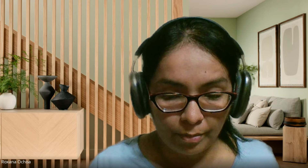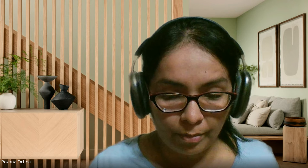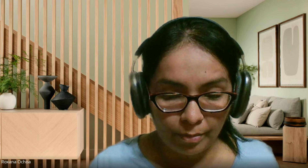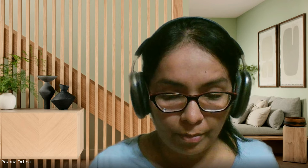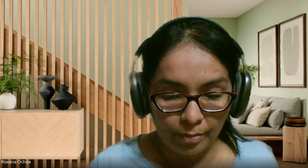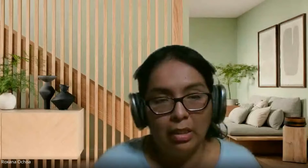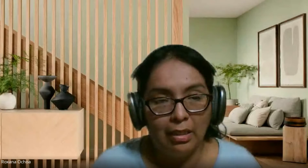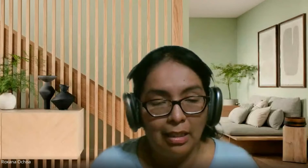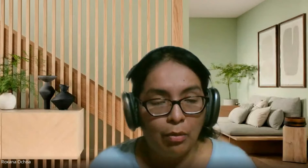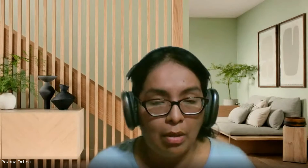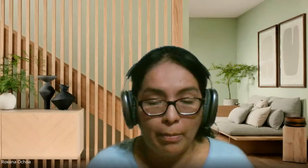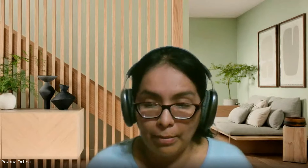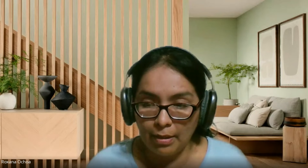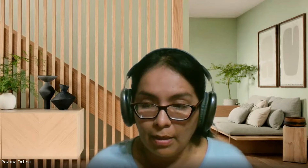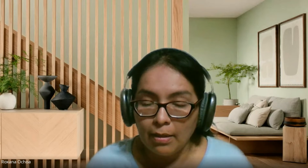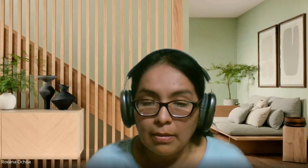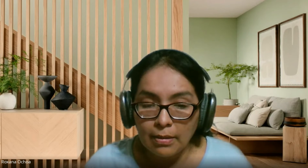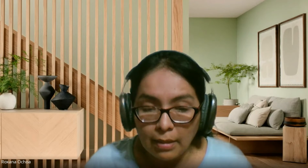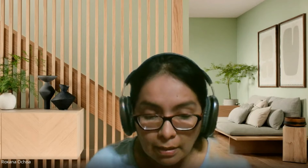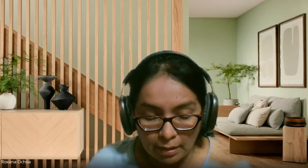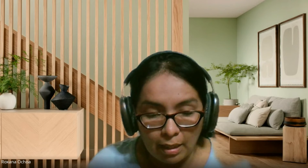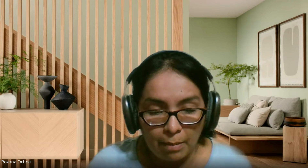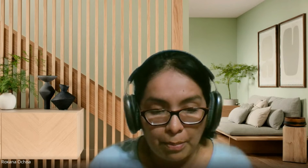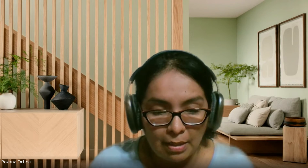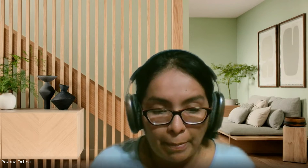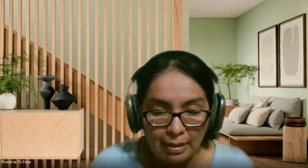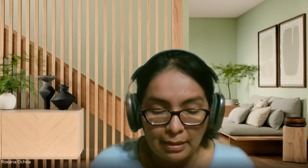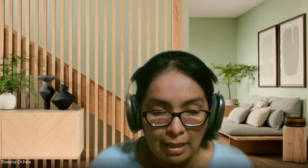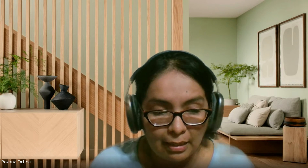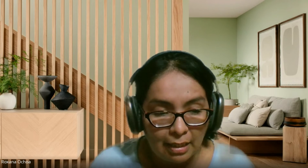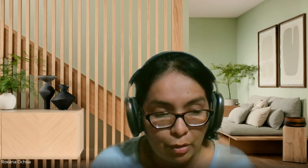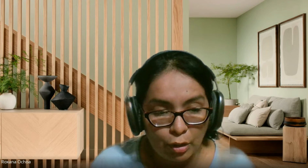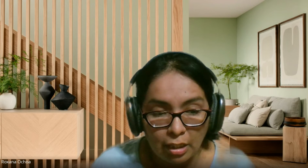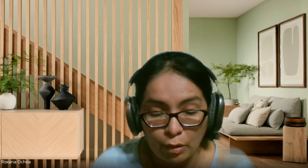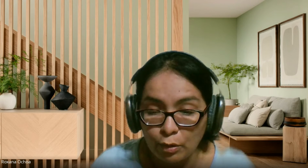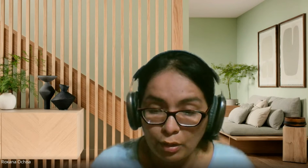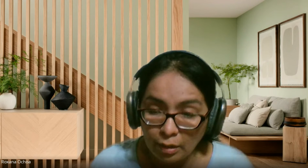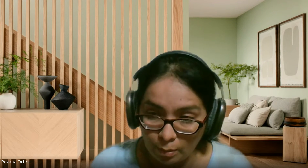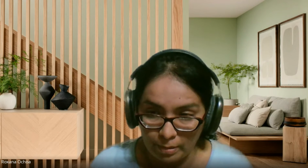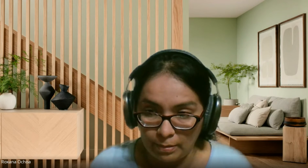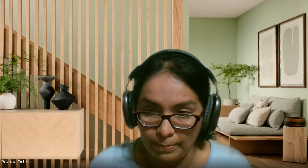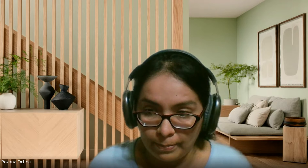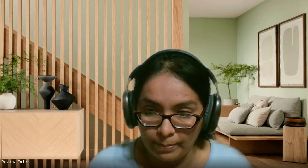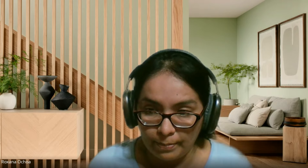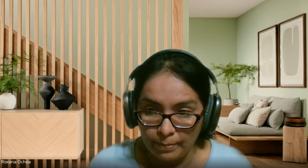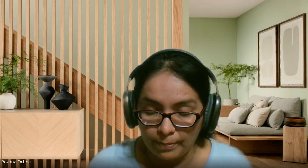los riesgos que tiene una mamita si es que empieza a padecer de esos signos o